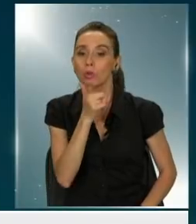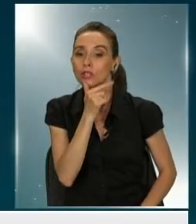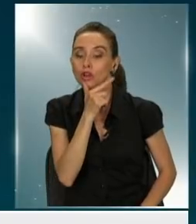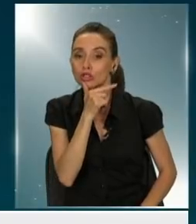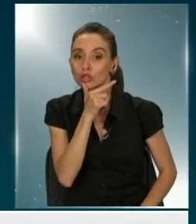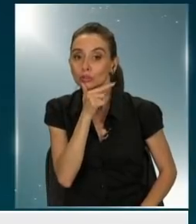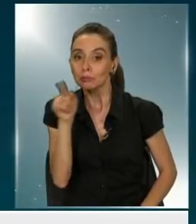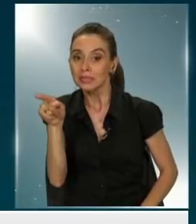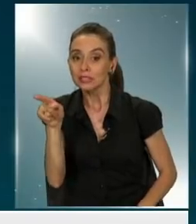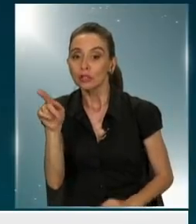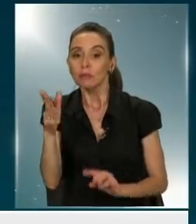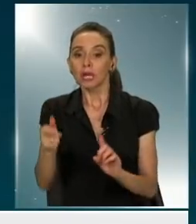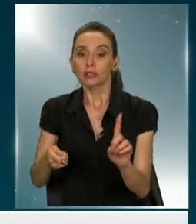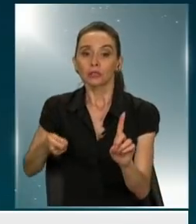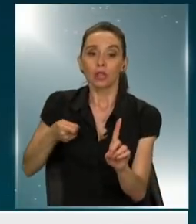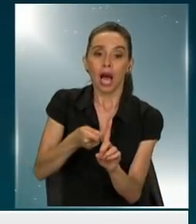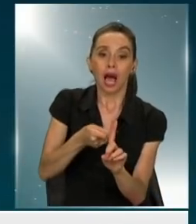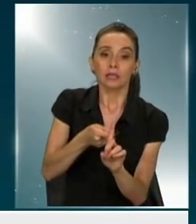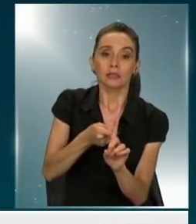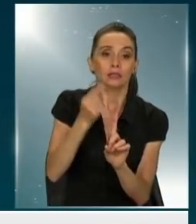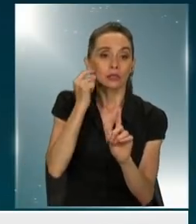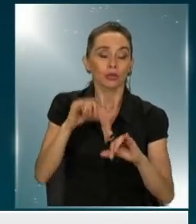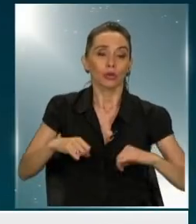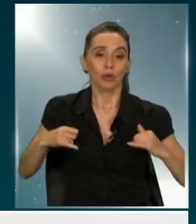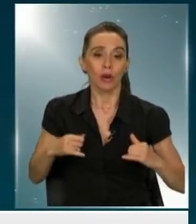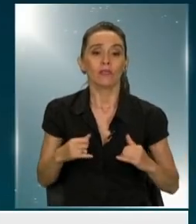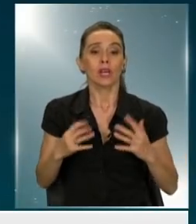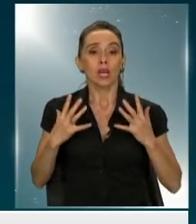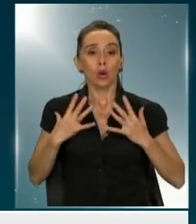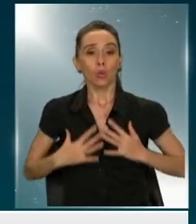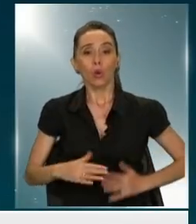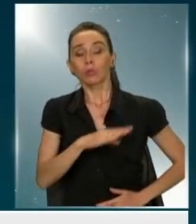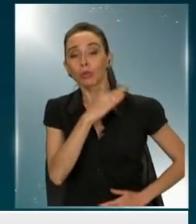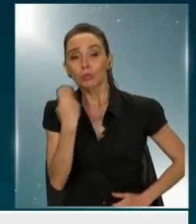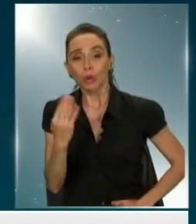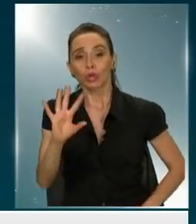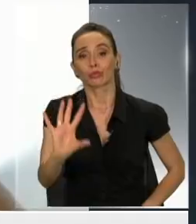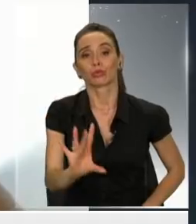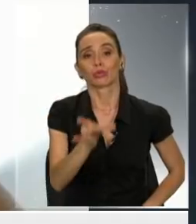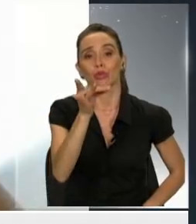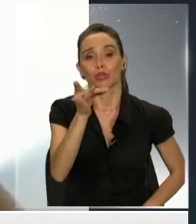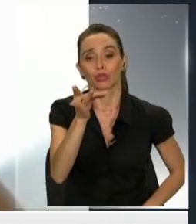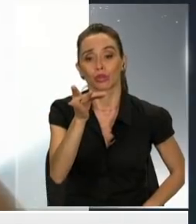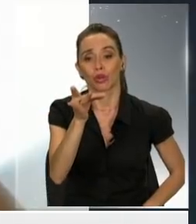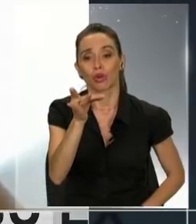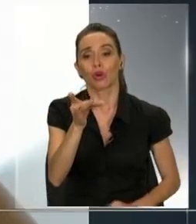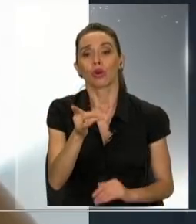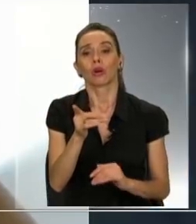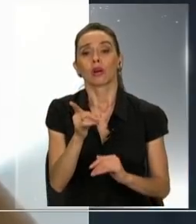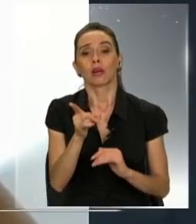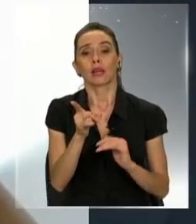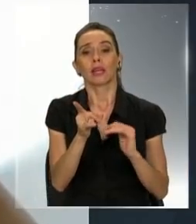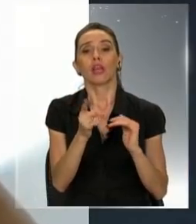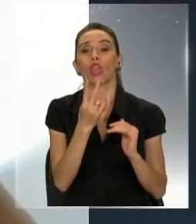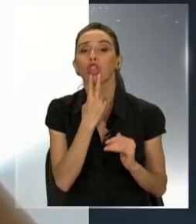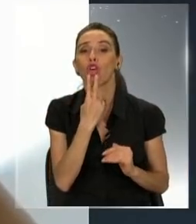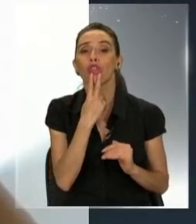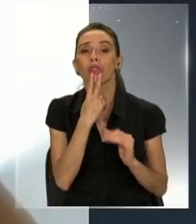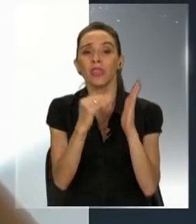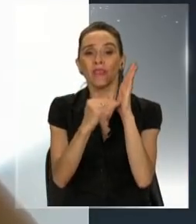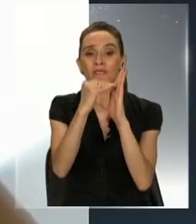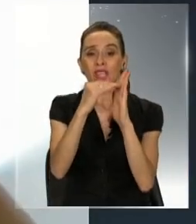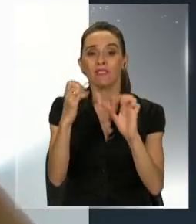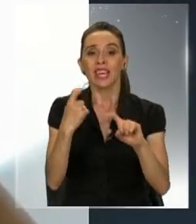sospechoso hasta ahora de asesinar a la joven. El cuerpo fue encontrado sin vida en el domicilio de su